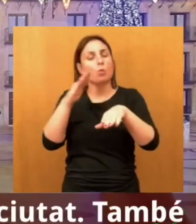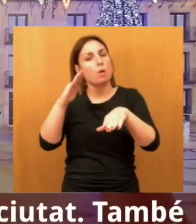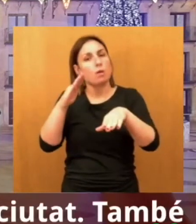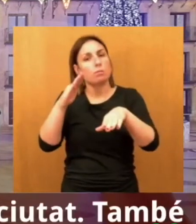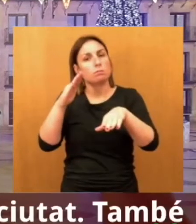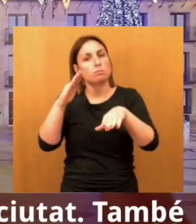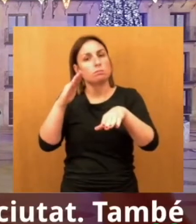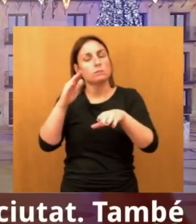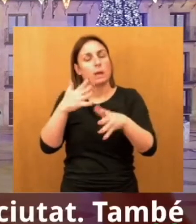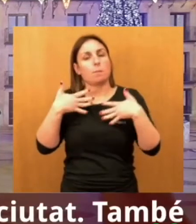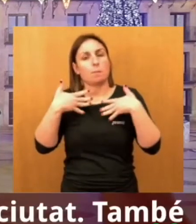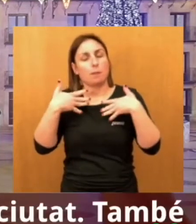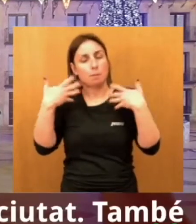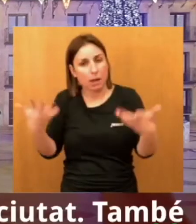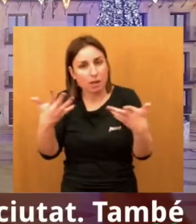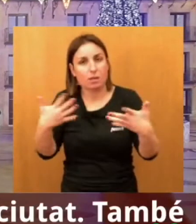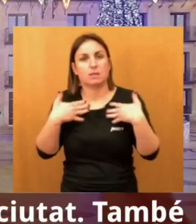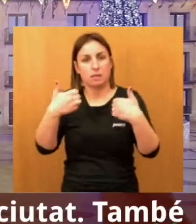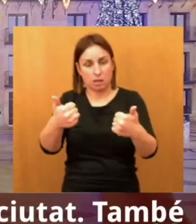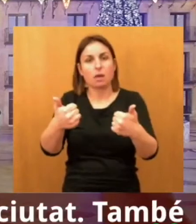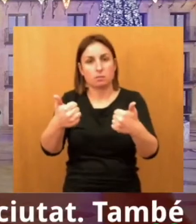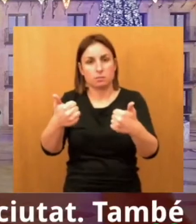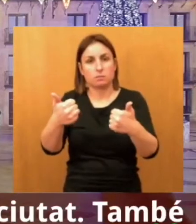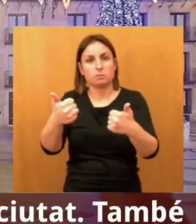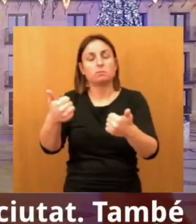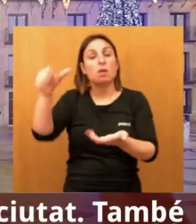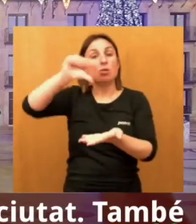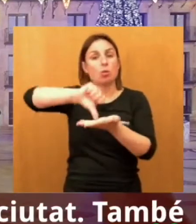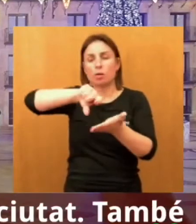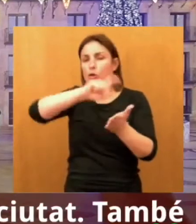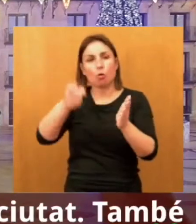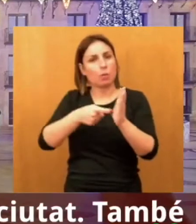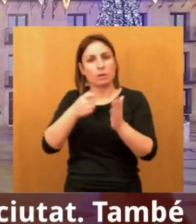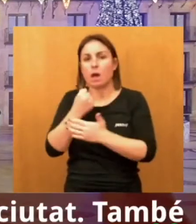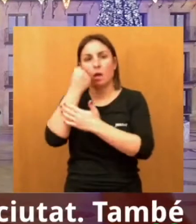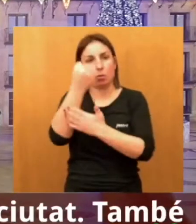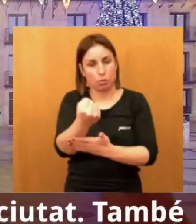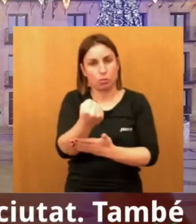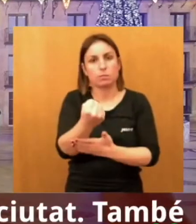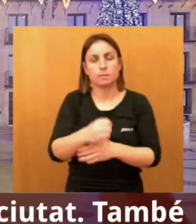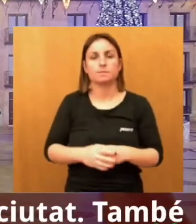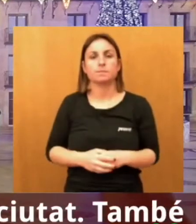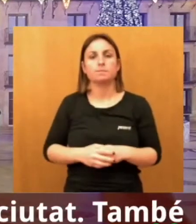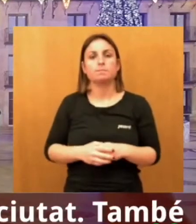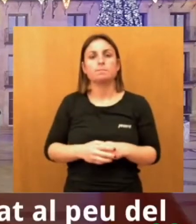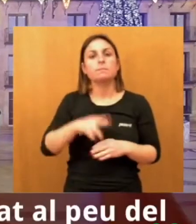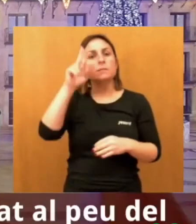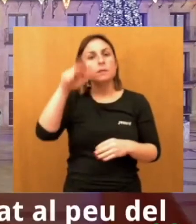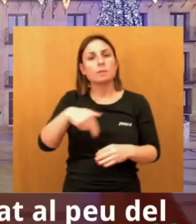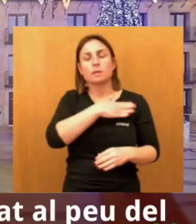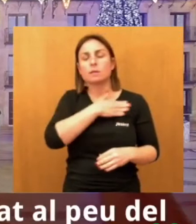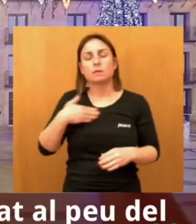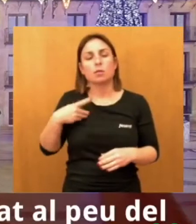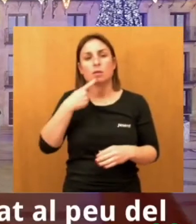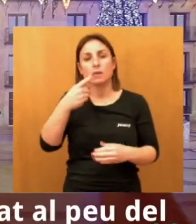cariño el apoyo consideración de toda la ciudad también quiero tener palabras de gratitud y de reconocimiento para